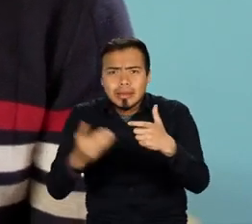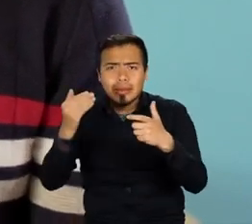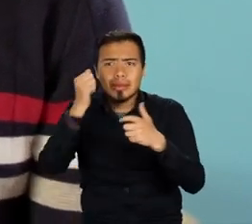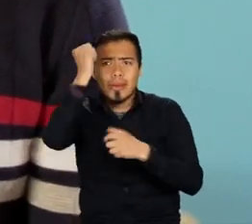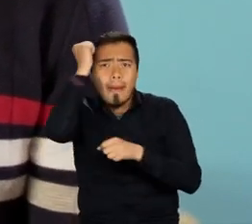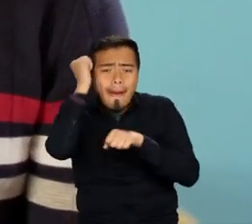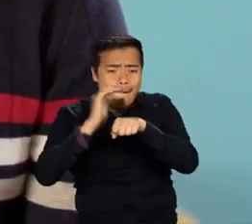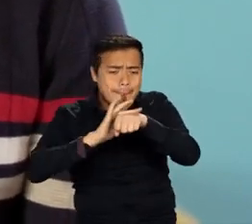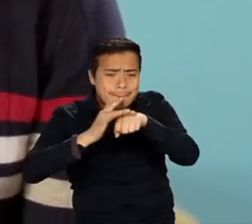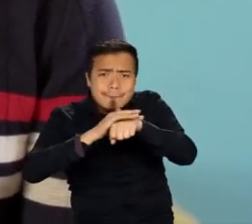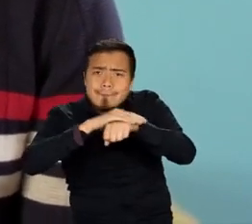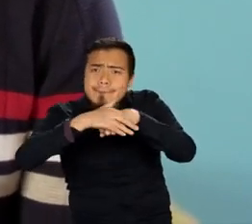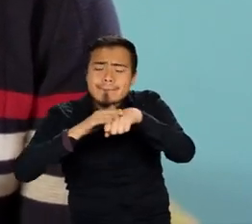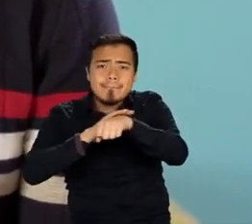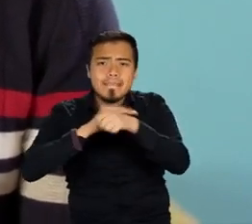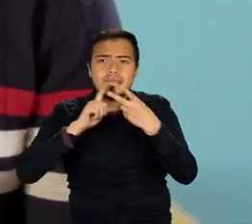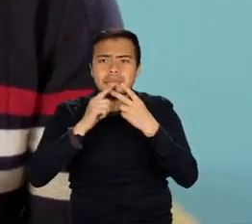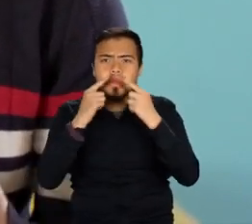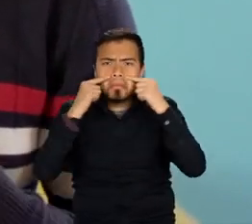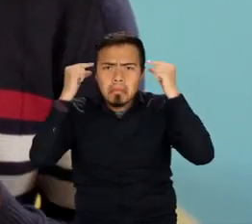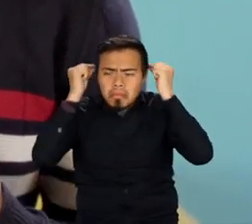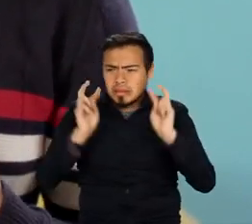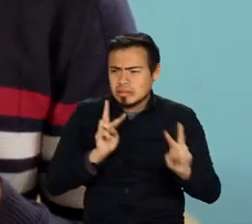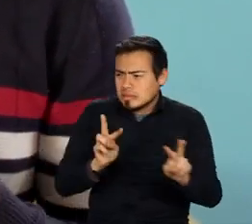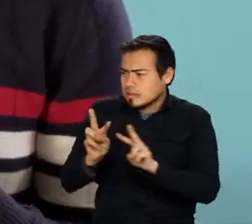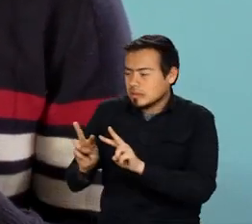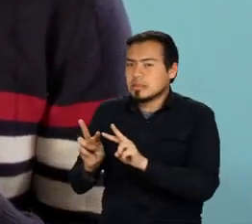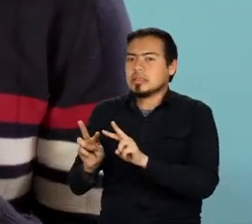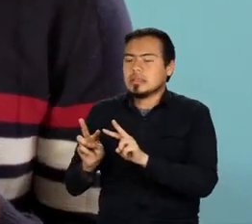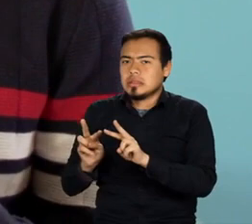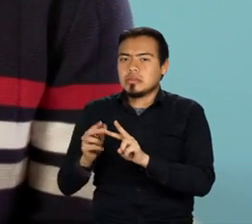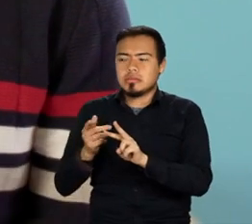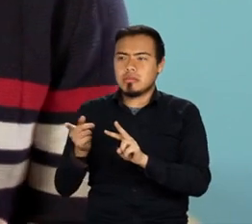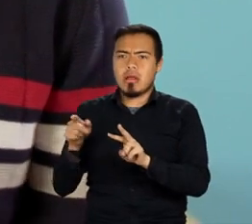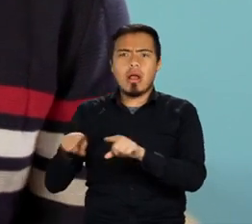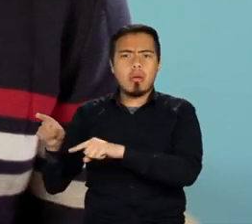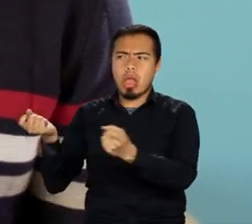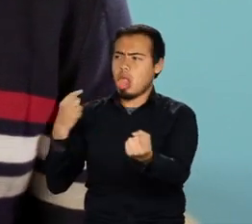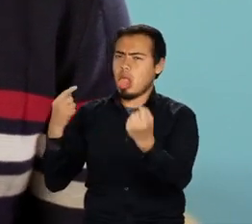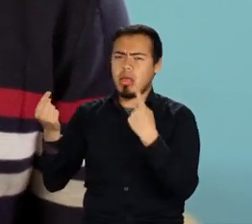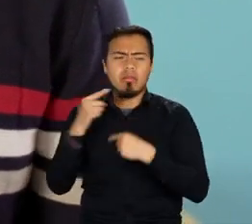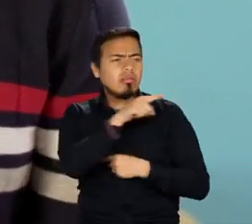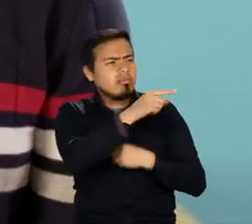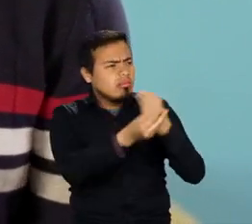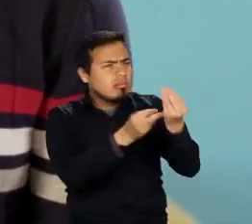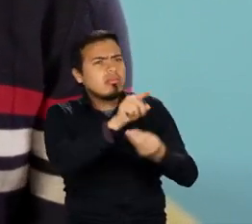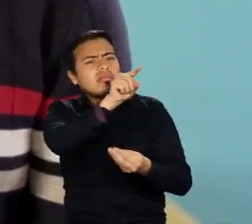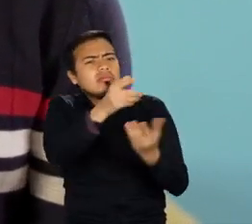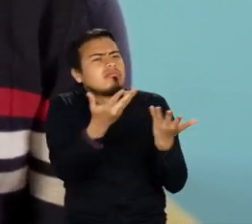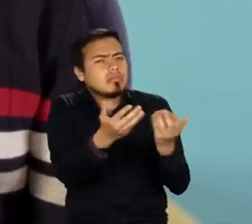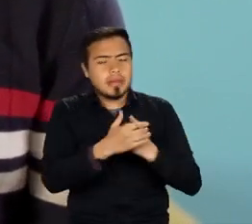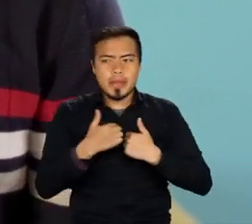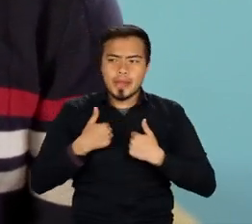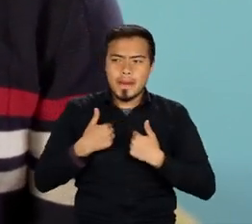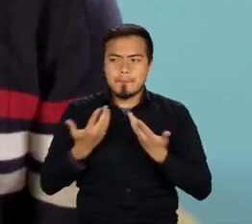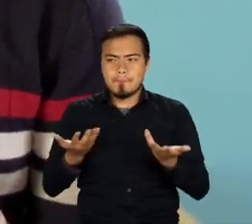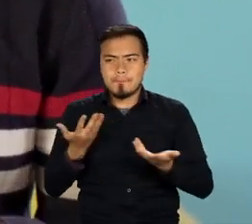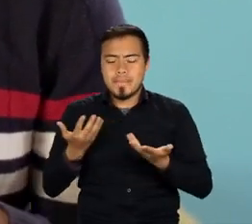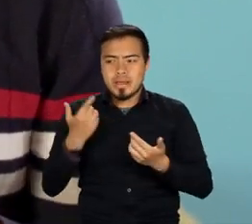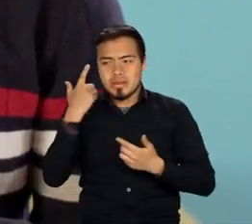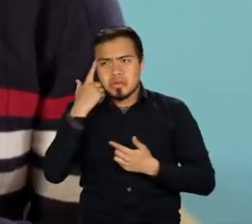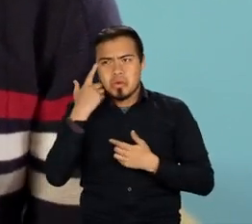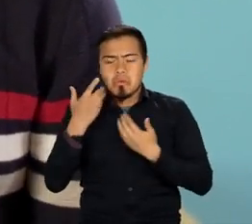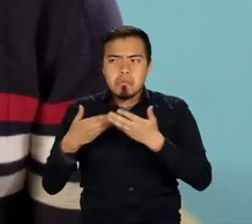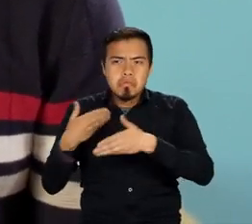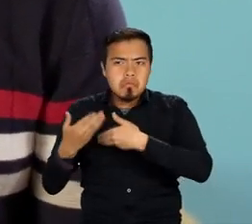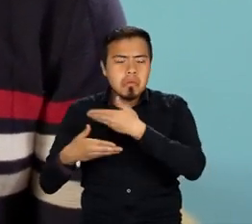tapabocas. Entonces yo entre mí me preguntaba qué estaba haciendo allá. Entonces ahí fue como cuando